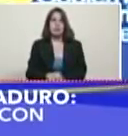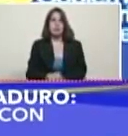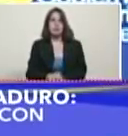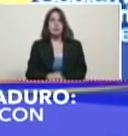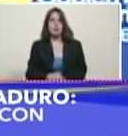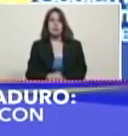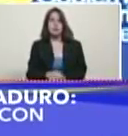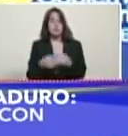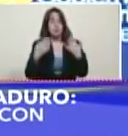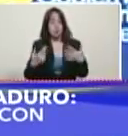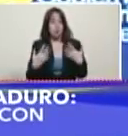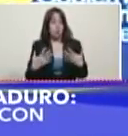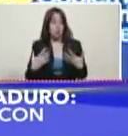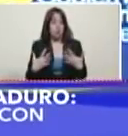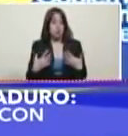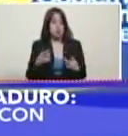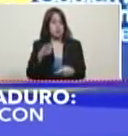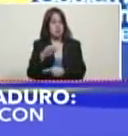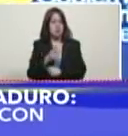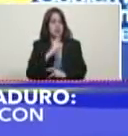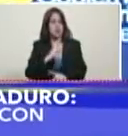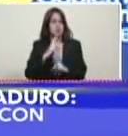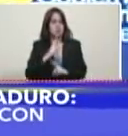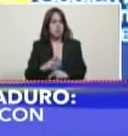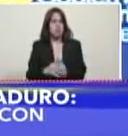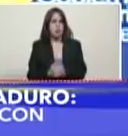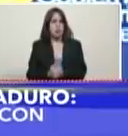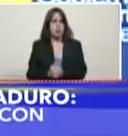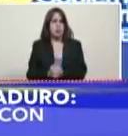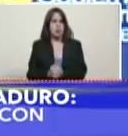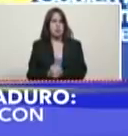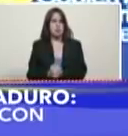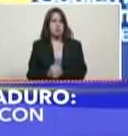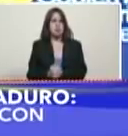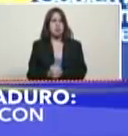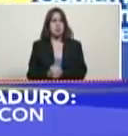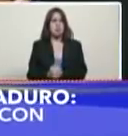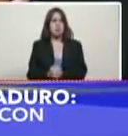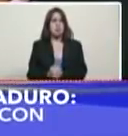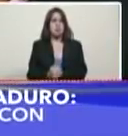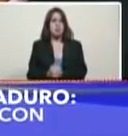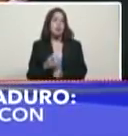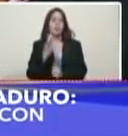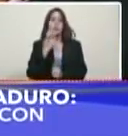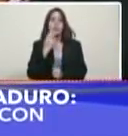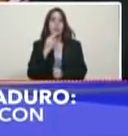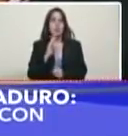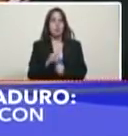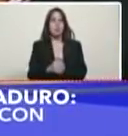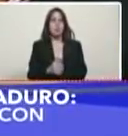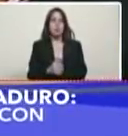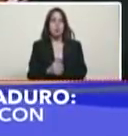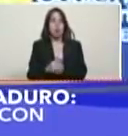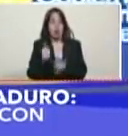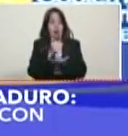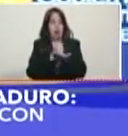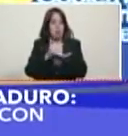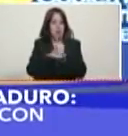y urgencias que hay que resolver, urgencias que hay que resolver. Por ejemplo, en el campo de los